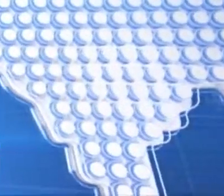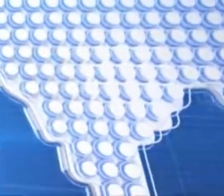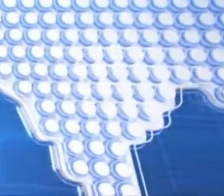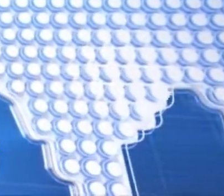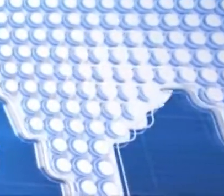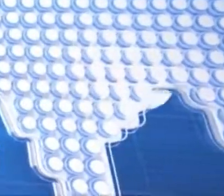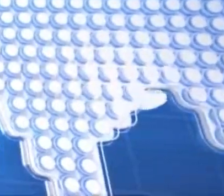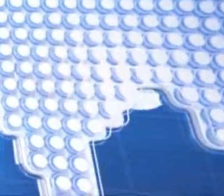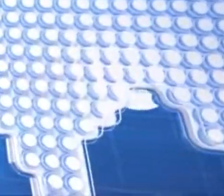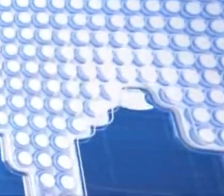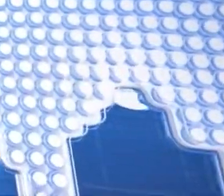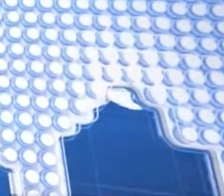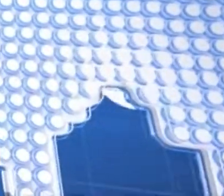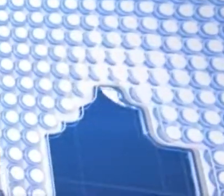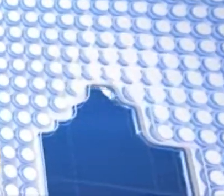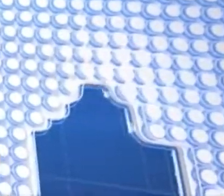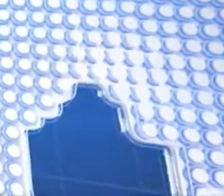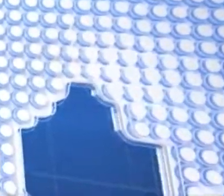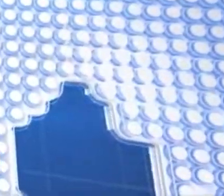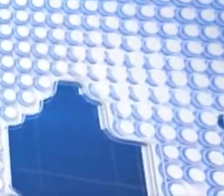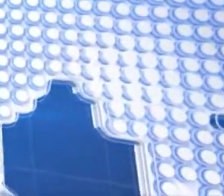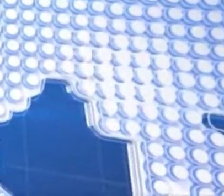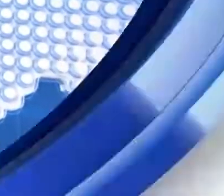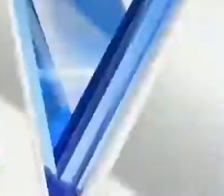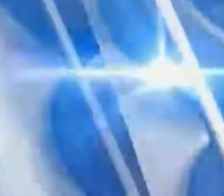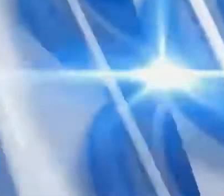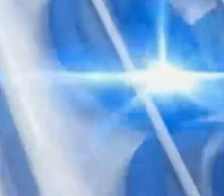Una cosa. Usted tenía 5 minutos. Le dio 33.